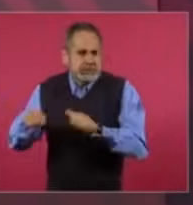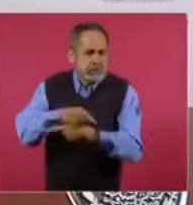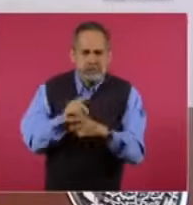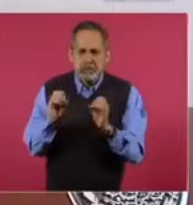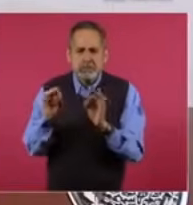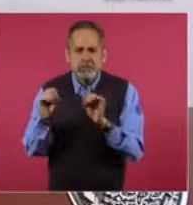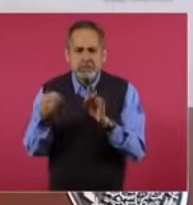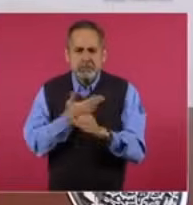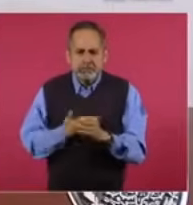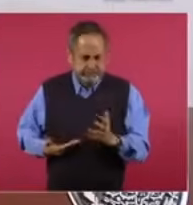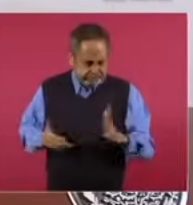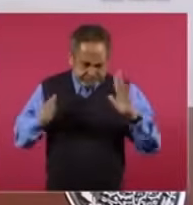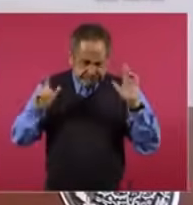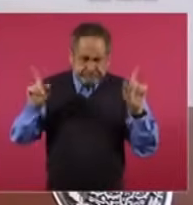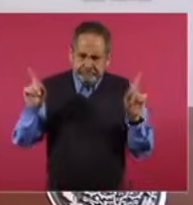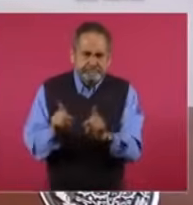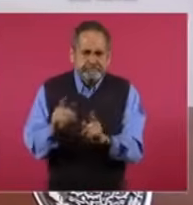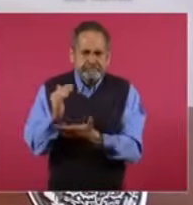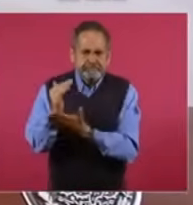Entonces,